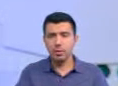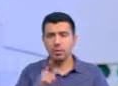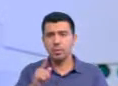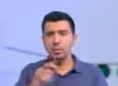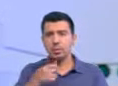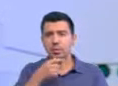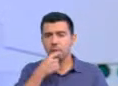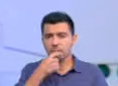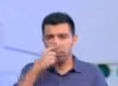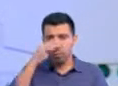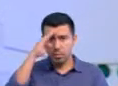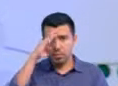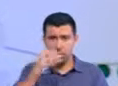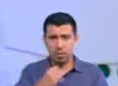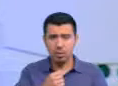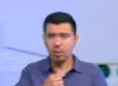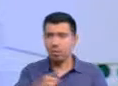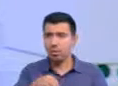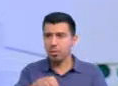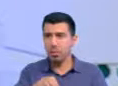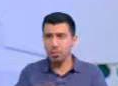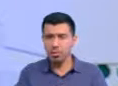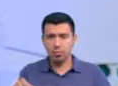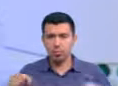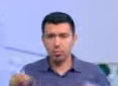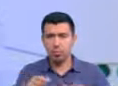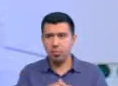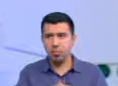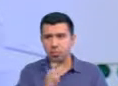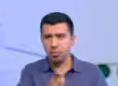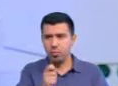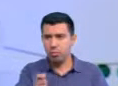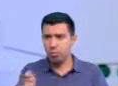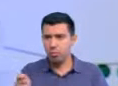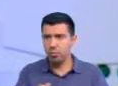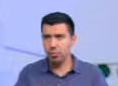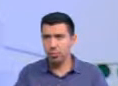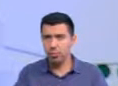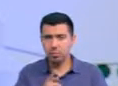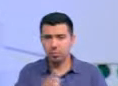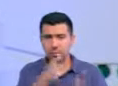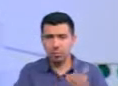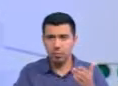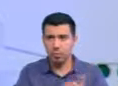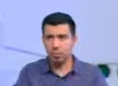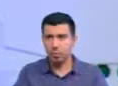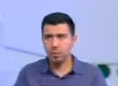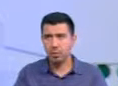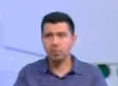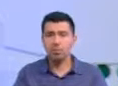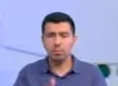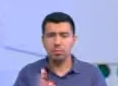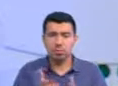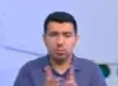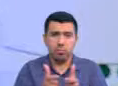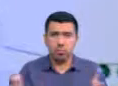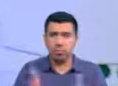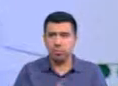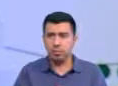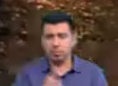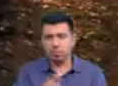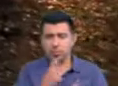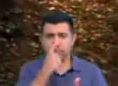primer lugar la realizada a los motociclistas, la C24, la cual nos da una amplia gama para estas